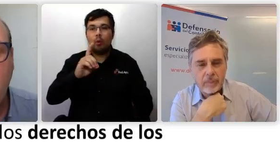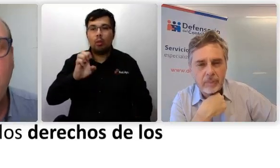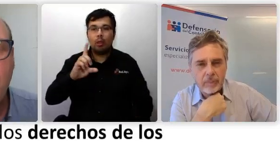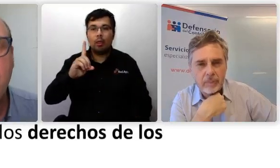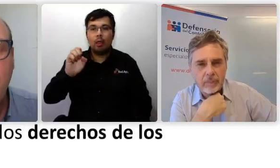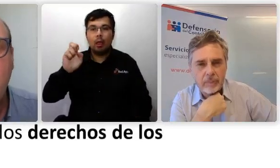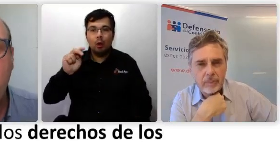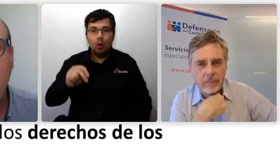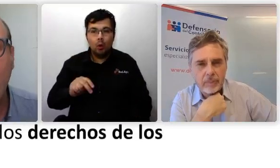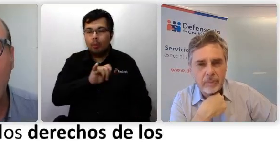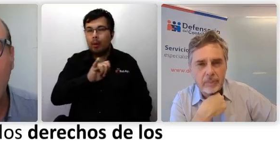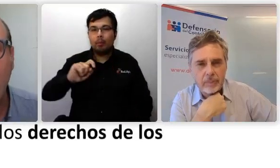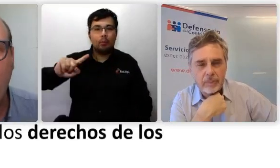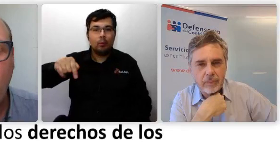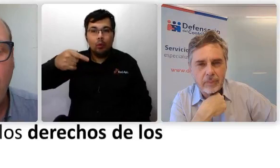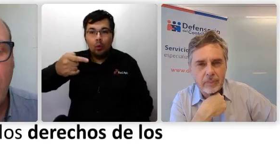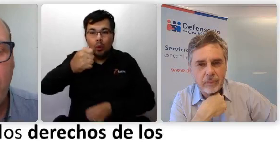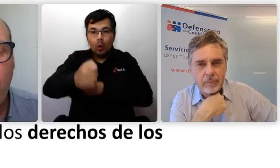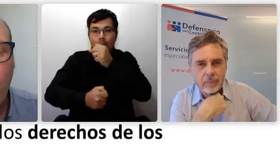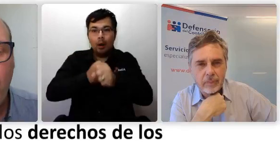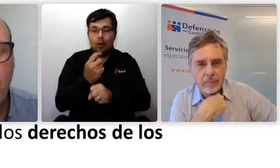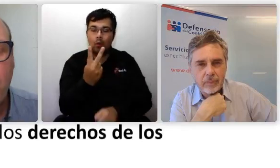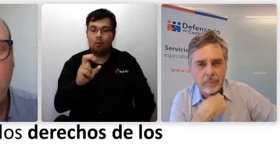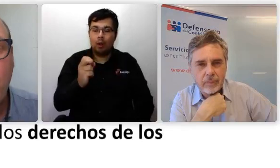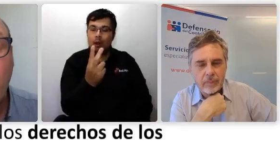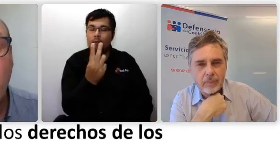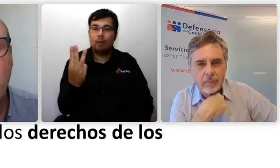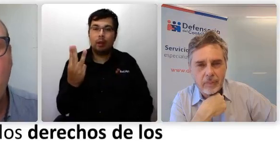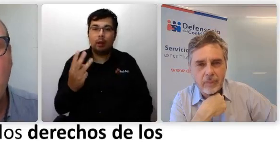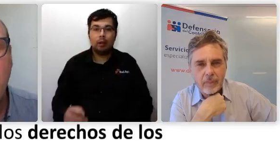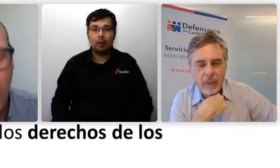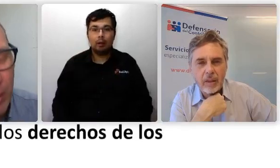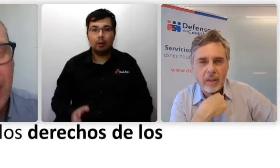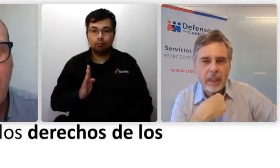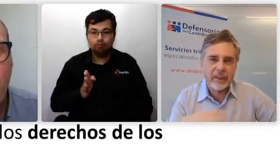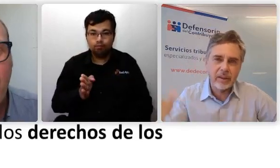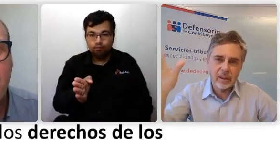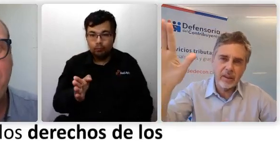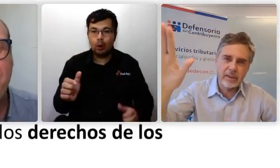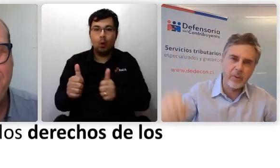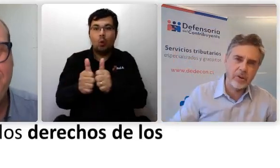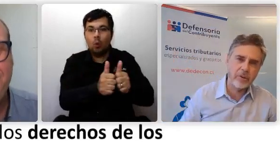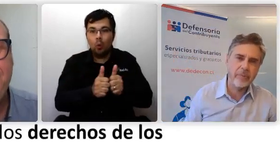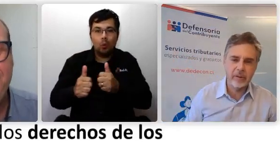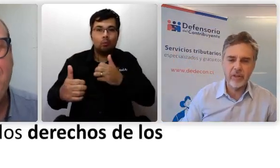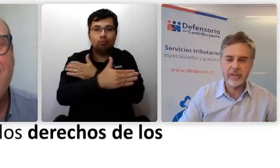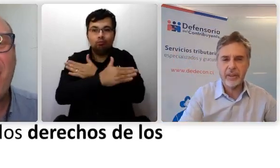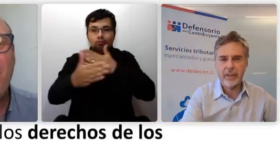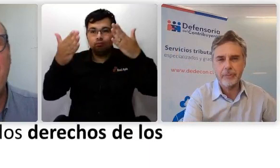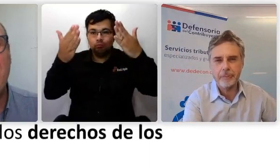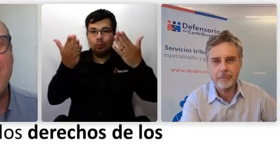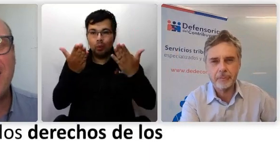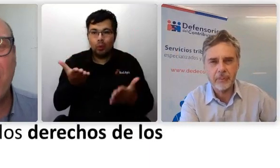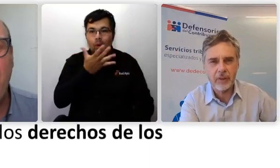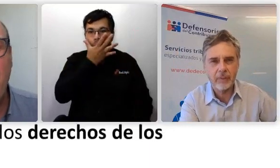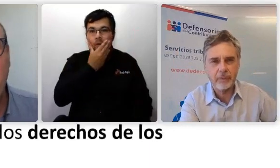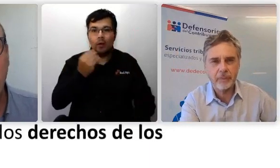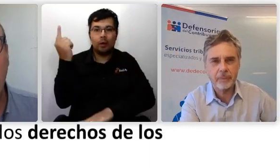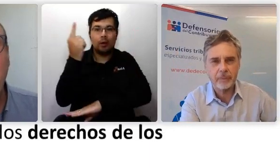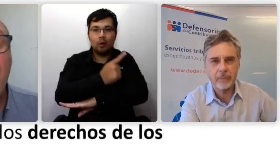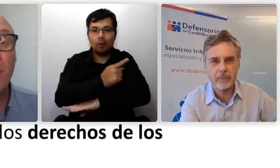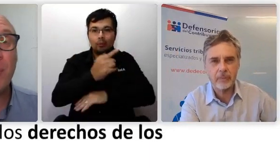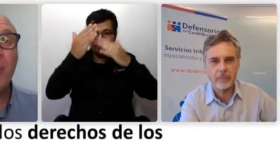el 2023, seguir caminando en conjunto y en la pro de nuestras MIPYMES. Un gran abrazo, Iván, que tengas una linda jornada. Saludos a todos. Felices fiestas. Chao, Iván, gracias.